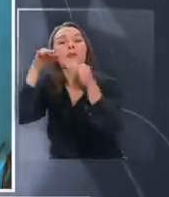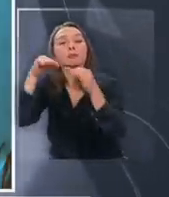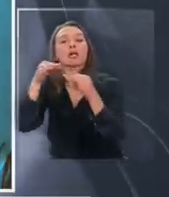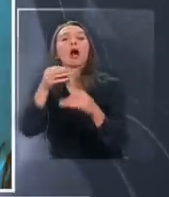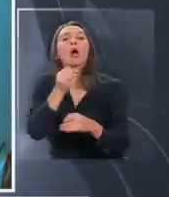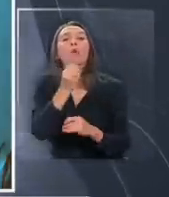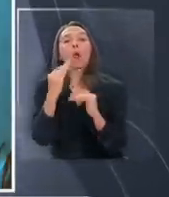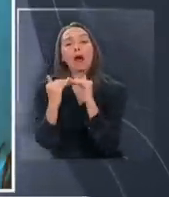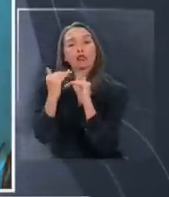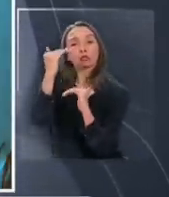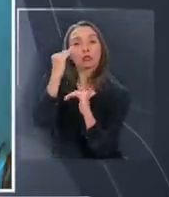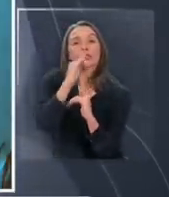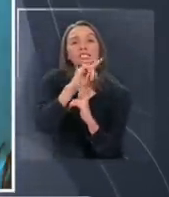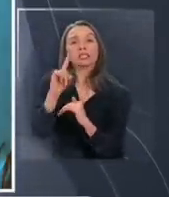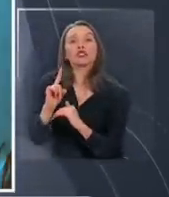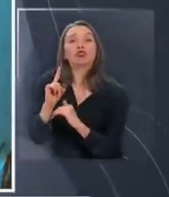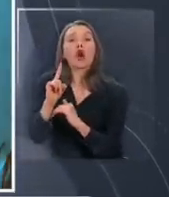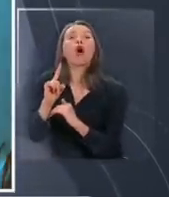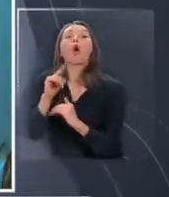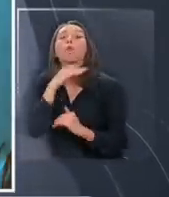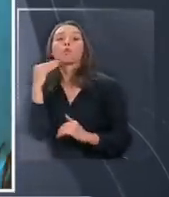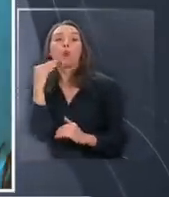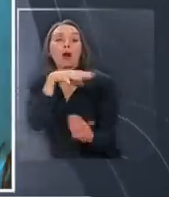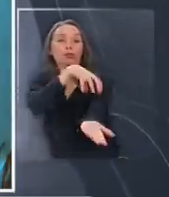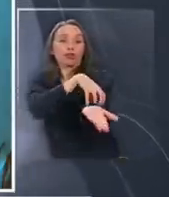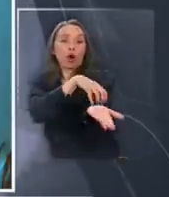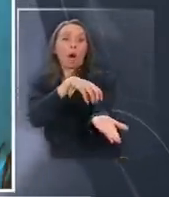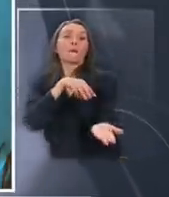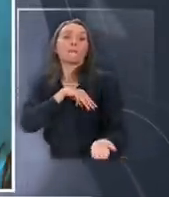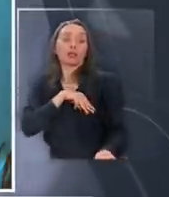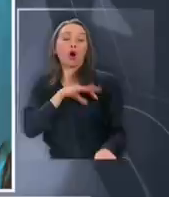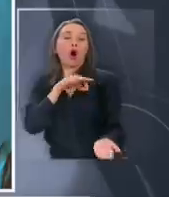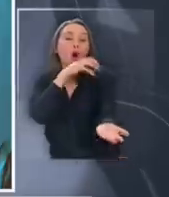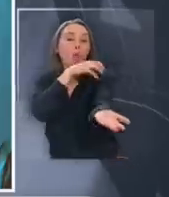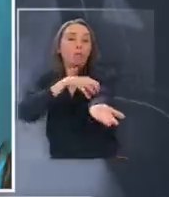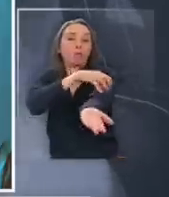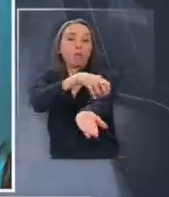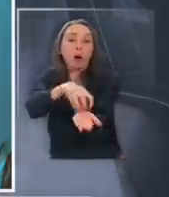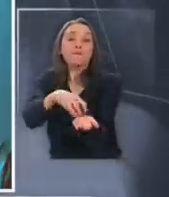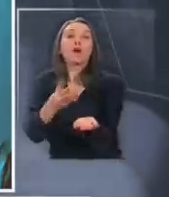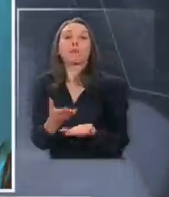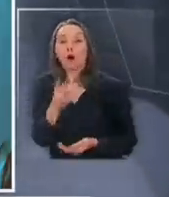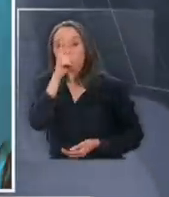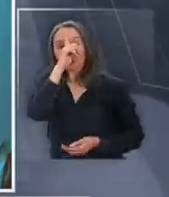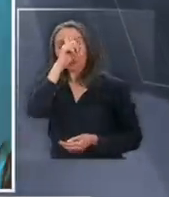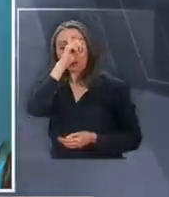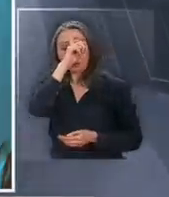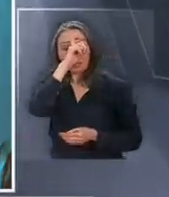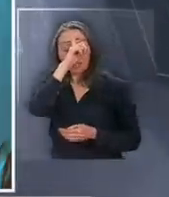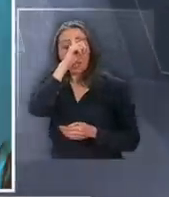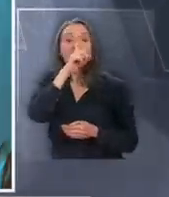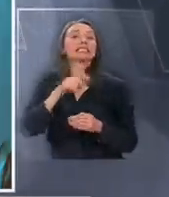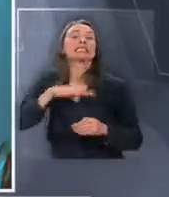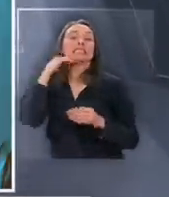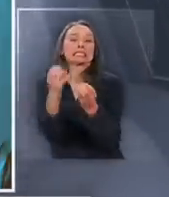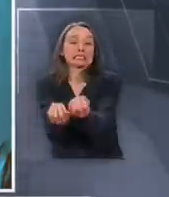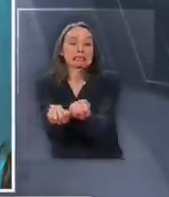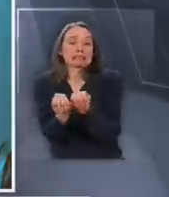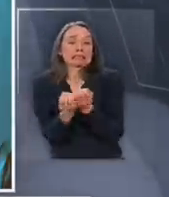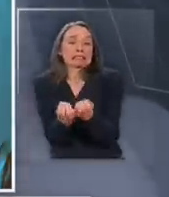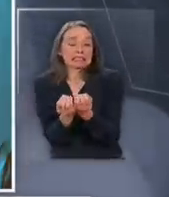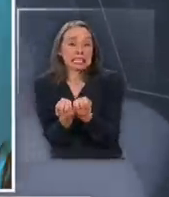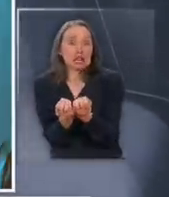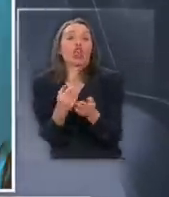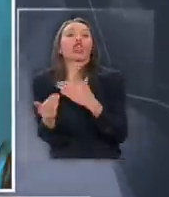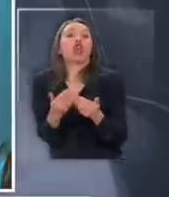por ejemplo, en la región metropolitana versus el resto del país, toda vez que los centros de atención que se han visto colapsados